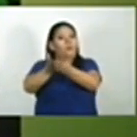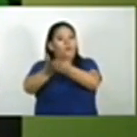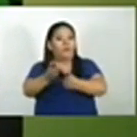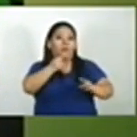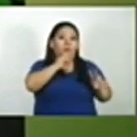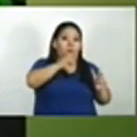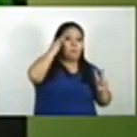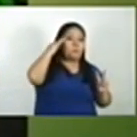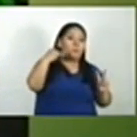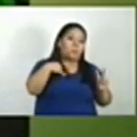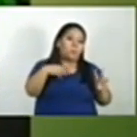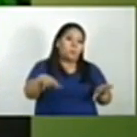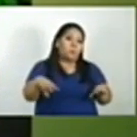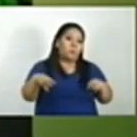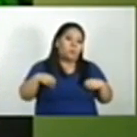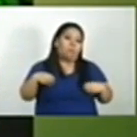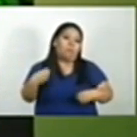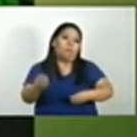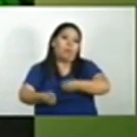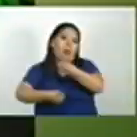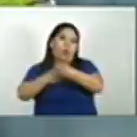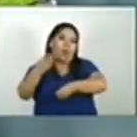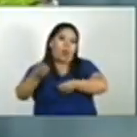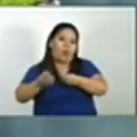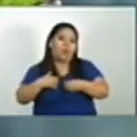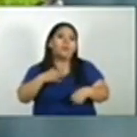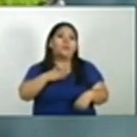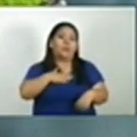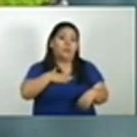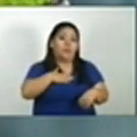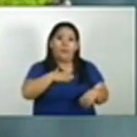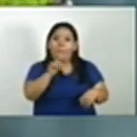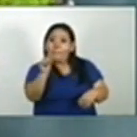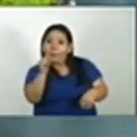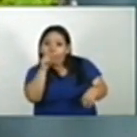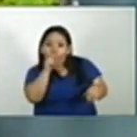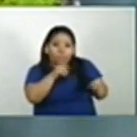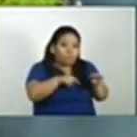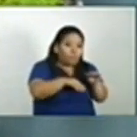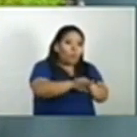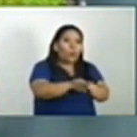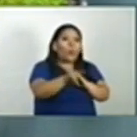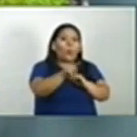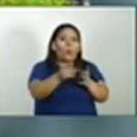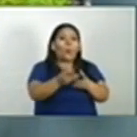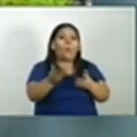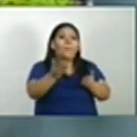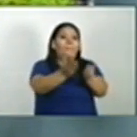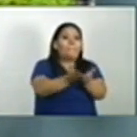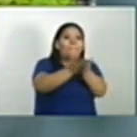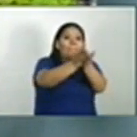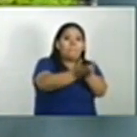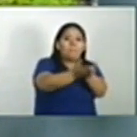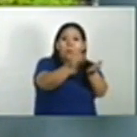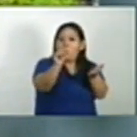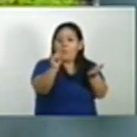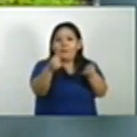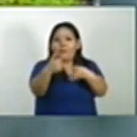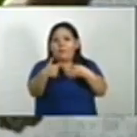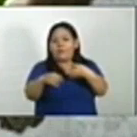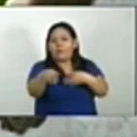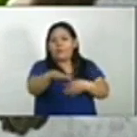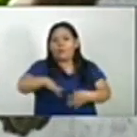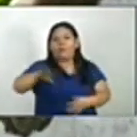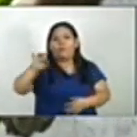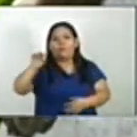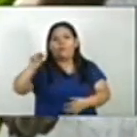acusadas confesaron a las autoridades haber ingresado ilegalmente a El Salvador por vía marítima a través del Golfo de